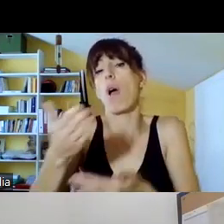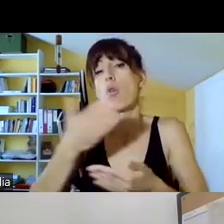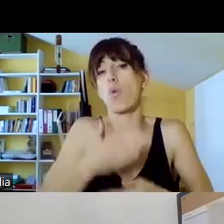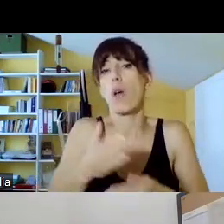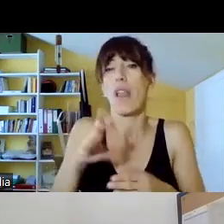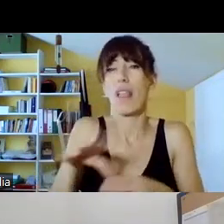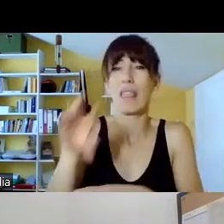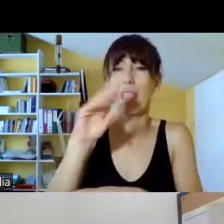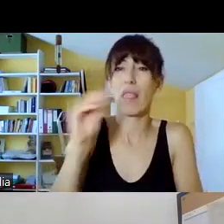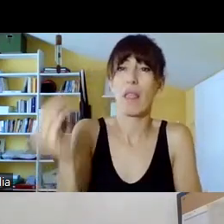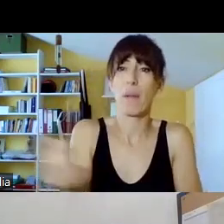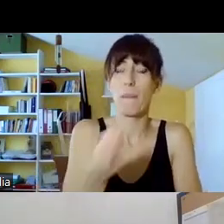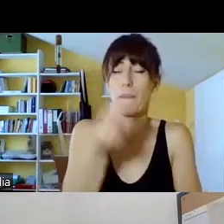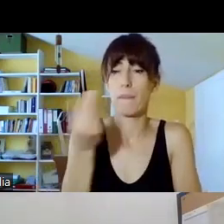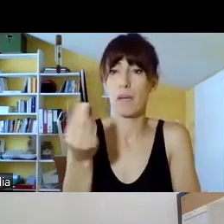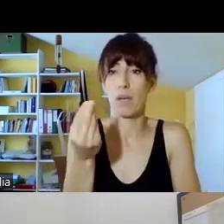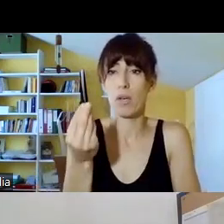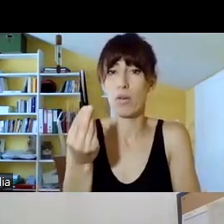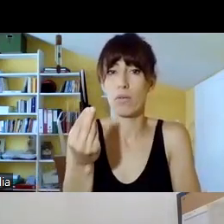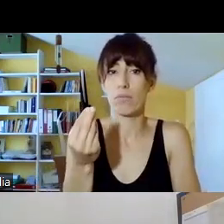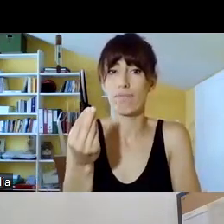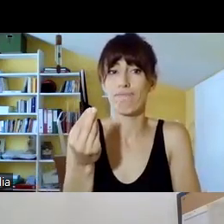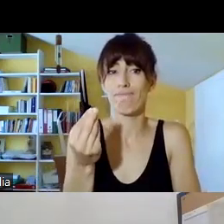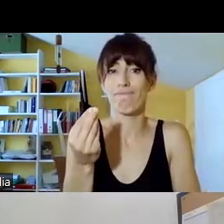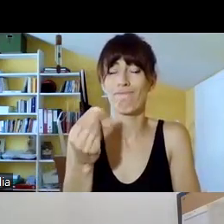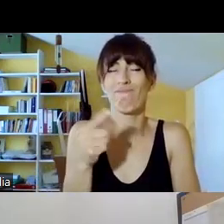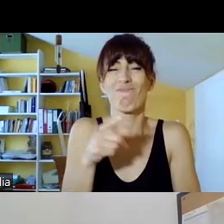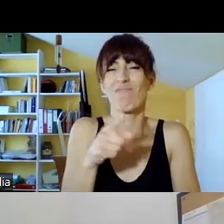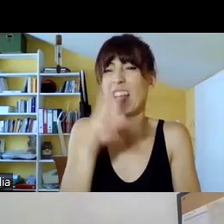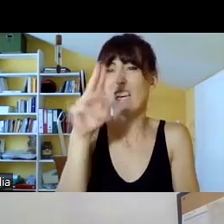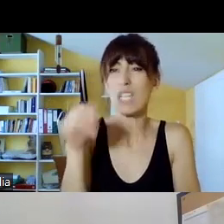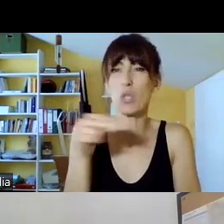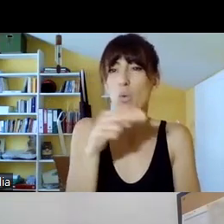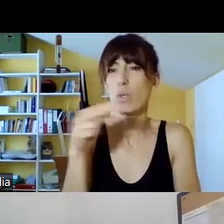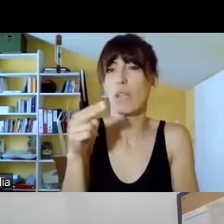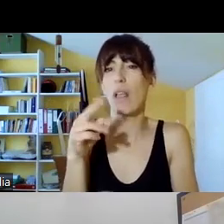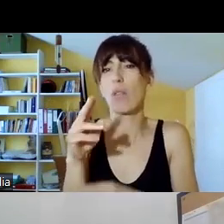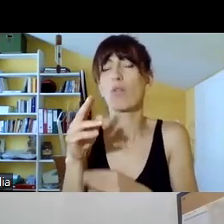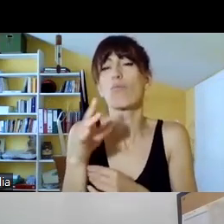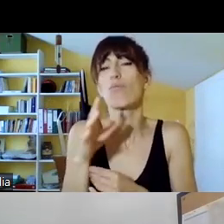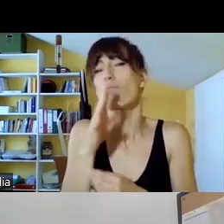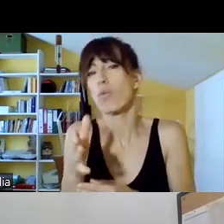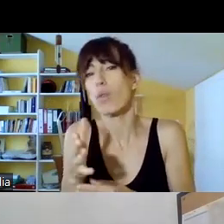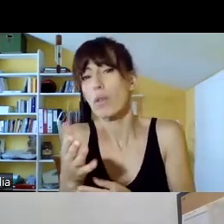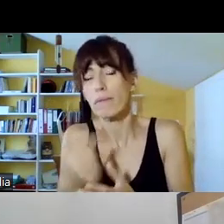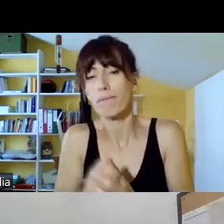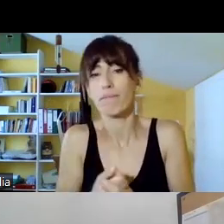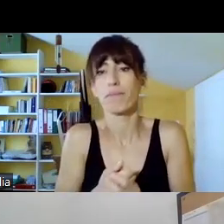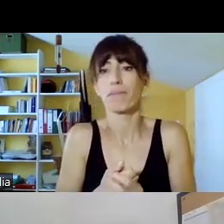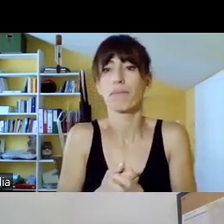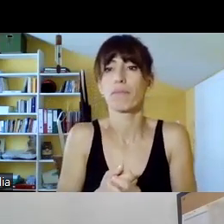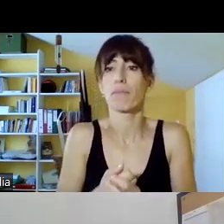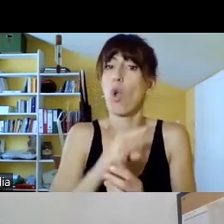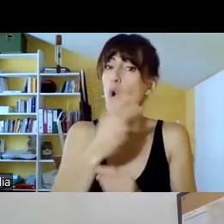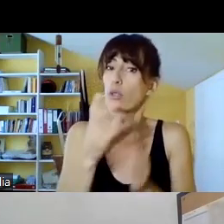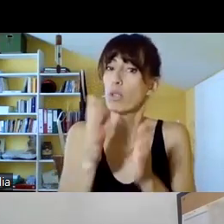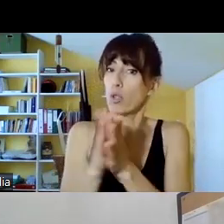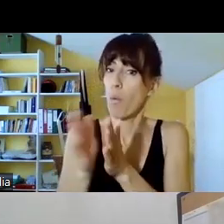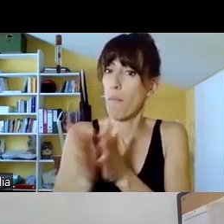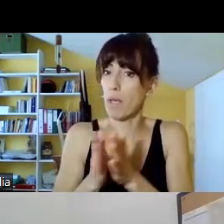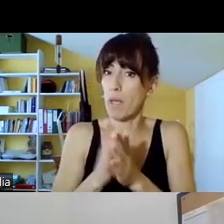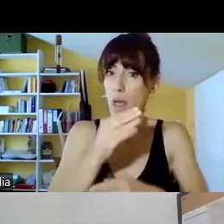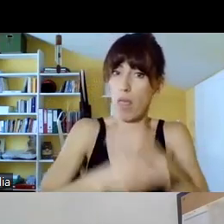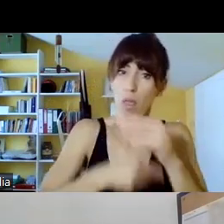qué hay detrás de todos estos resultados. Por ello, otras compañeras de OPIC han realizado entrevistas